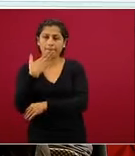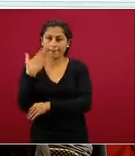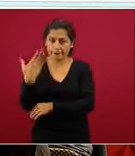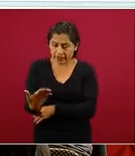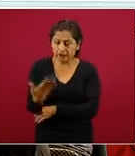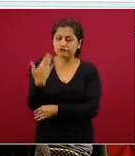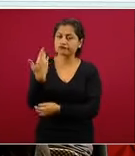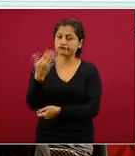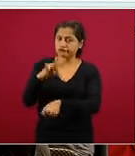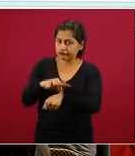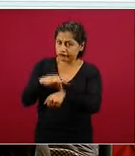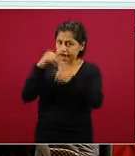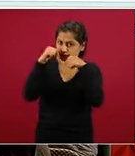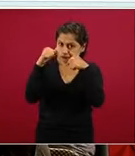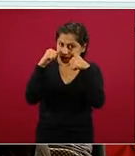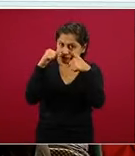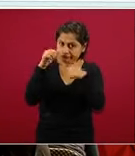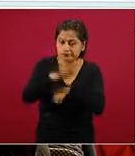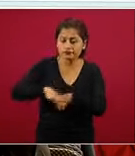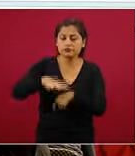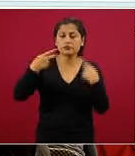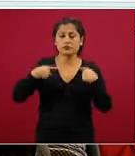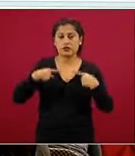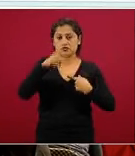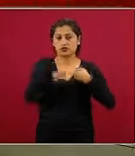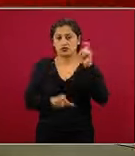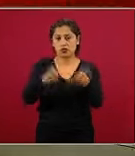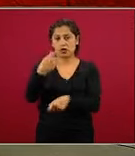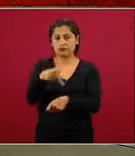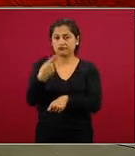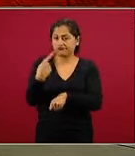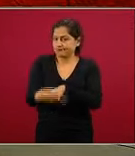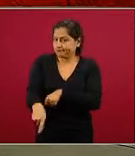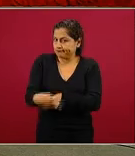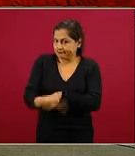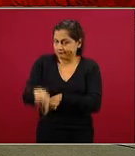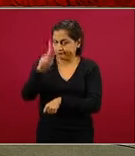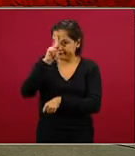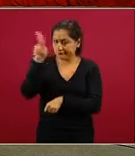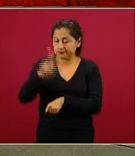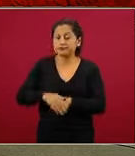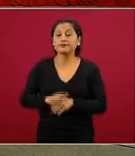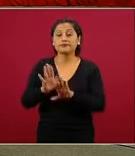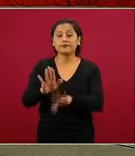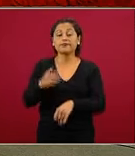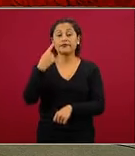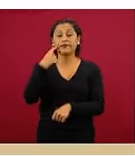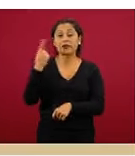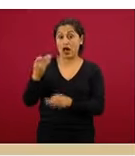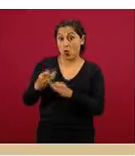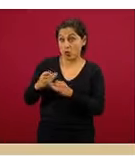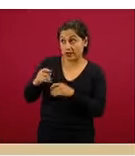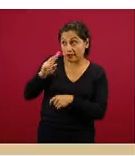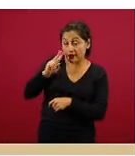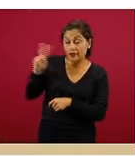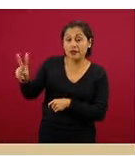aquella necesaria para personas en condición de alta gravedad. En este momento, 32% de